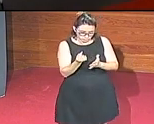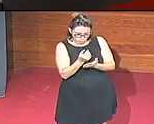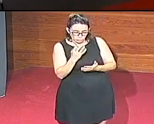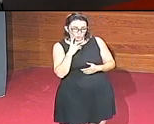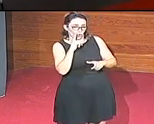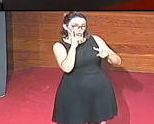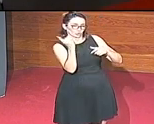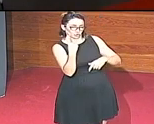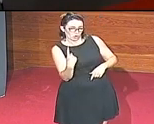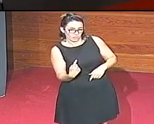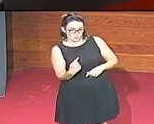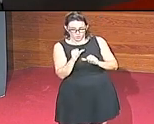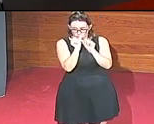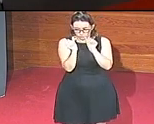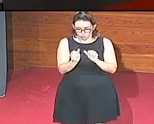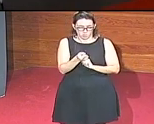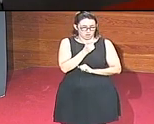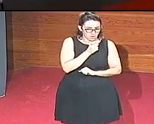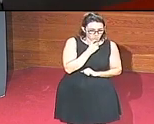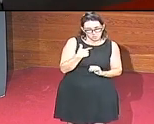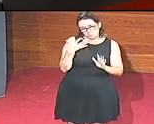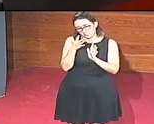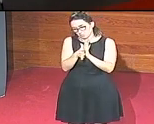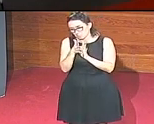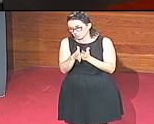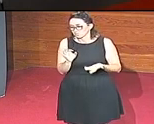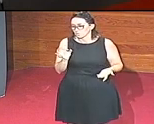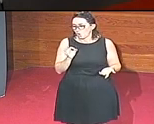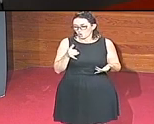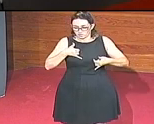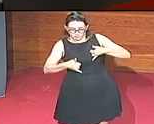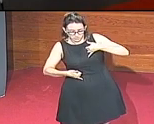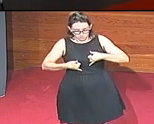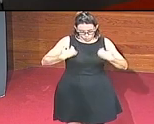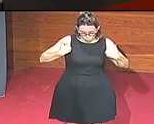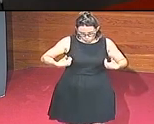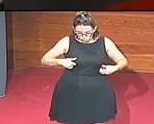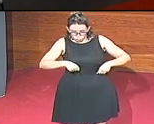o como puede ser él el cuerpo de un ciclista